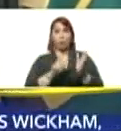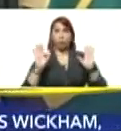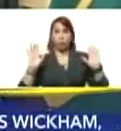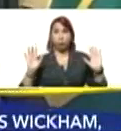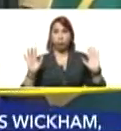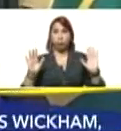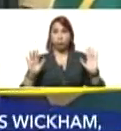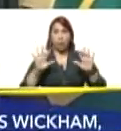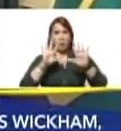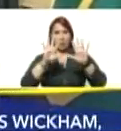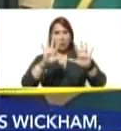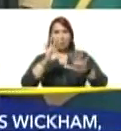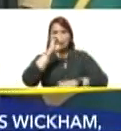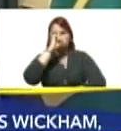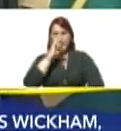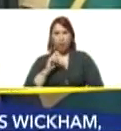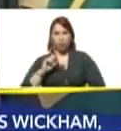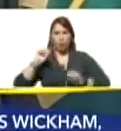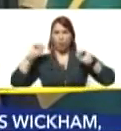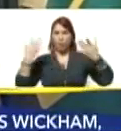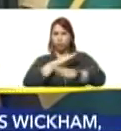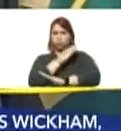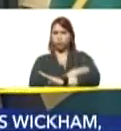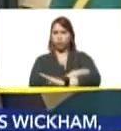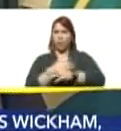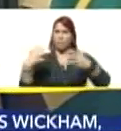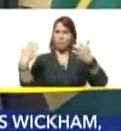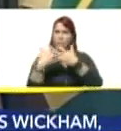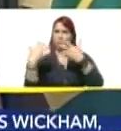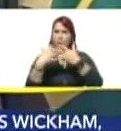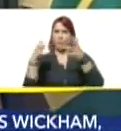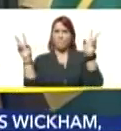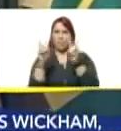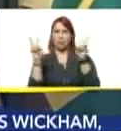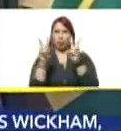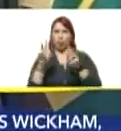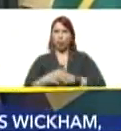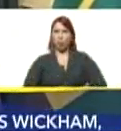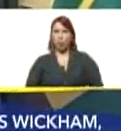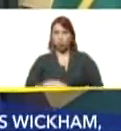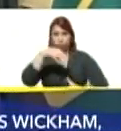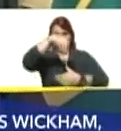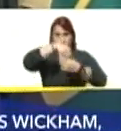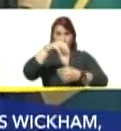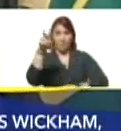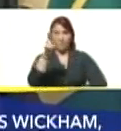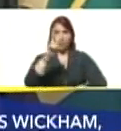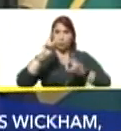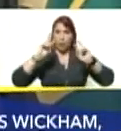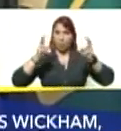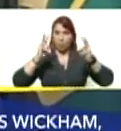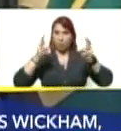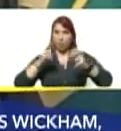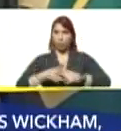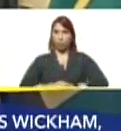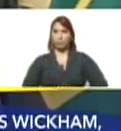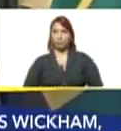los 10 años heroicos de batalla y victoria en Venezuela, un título.